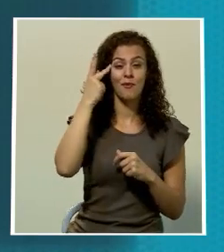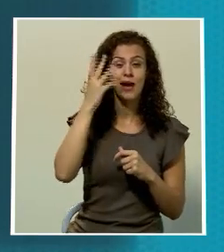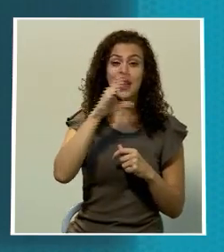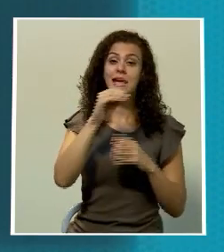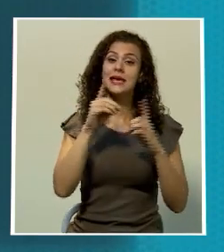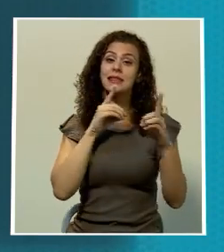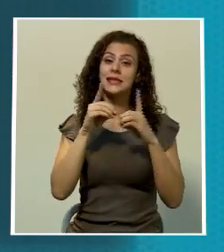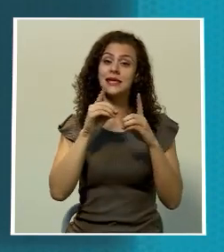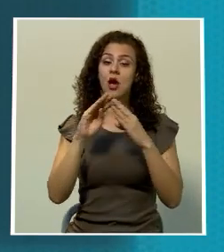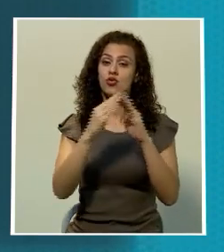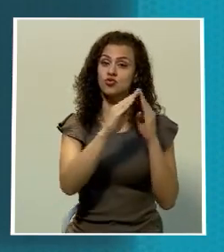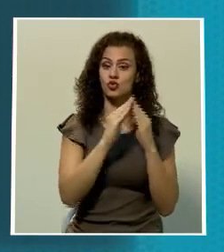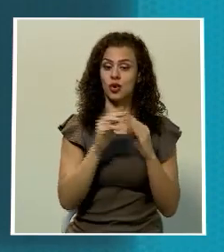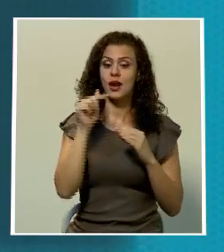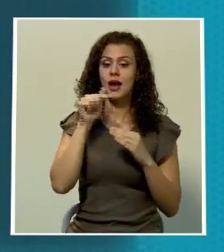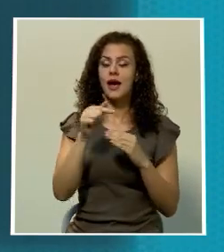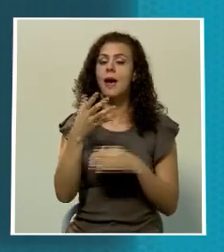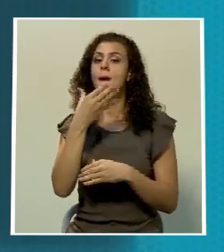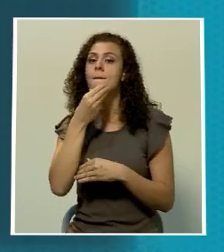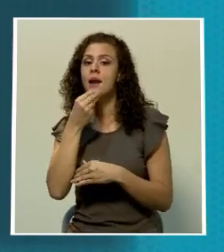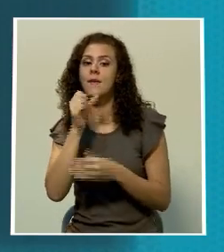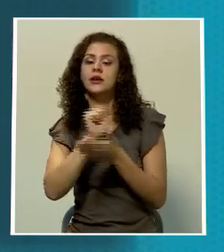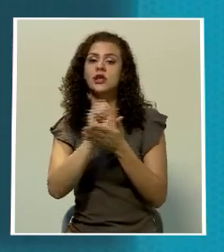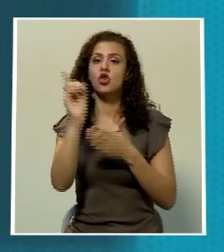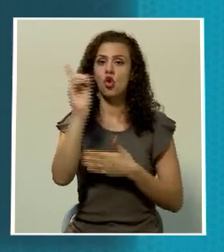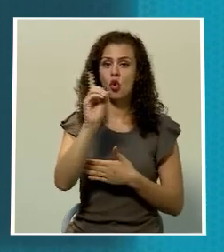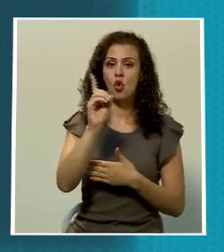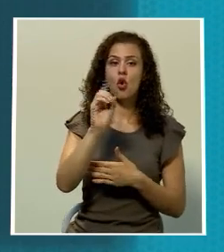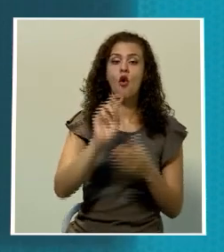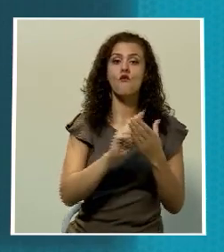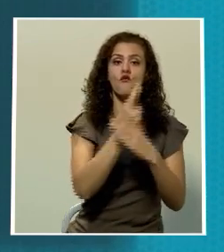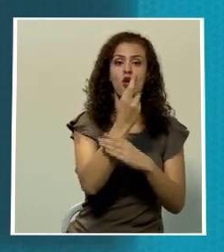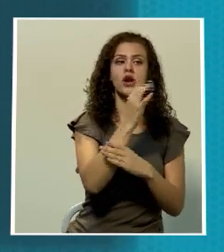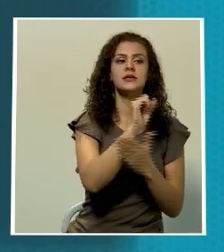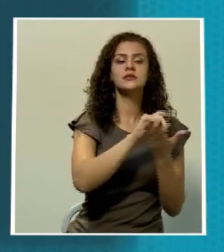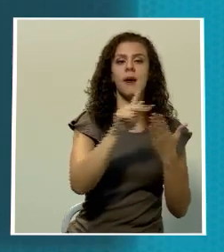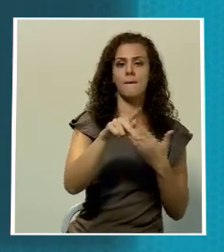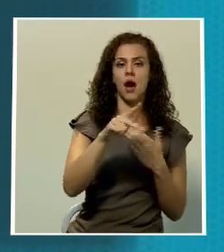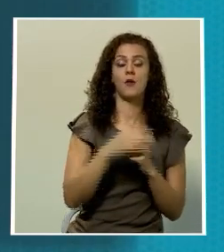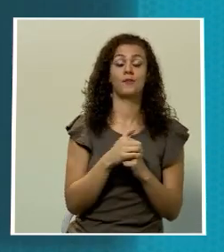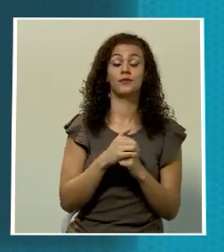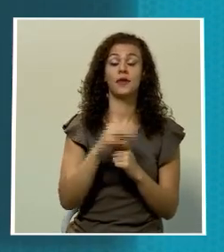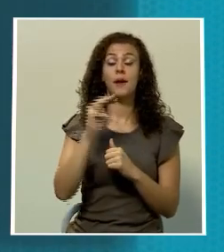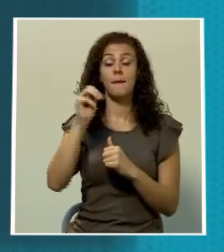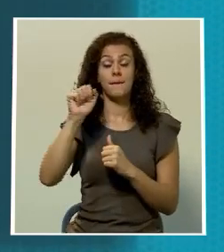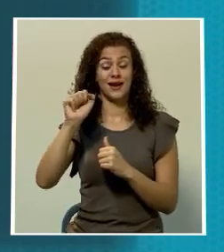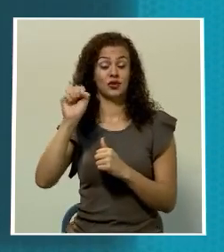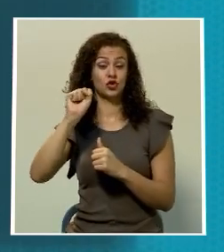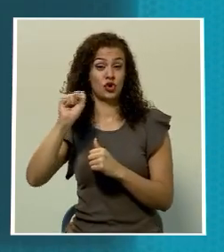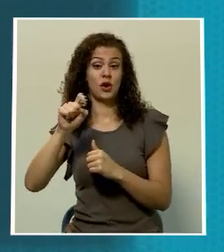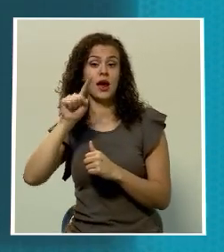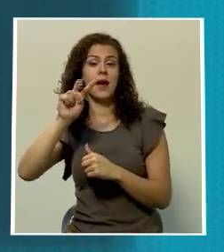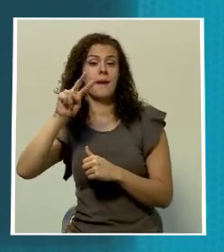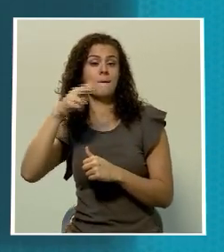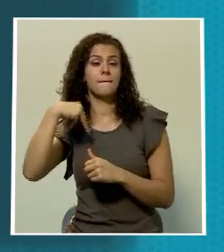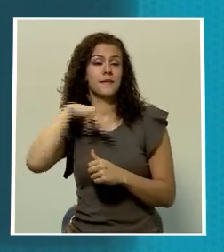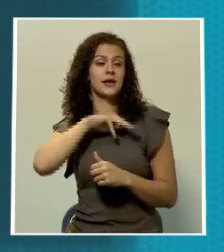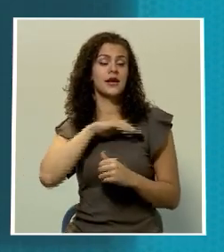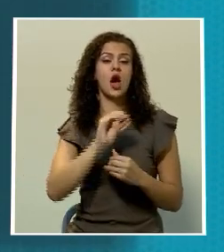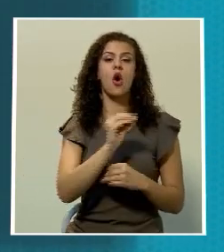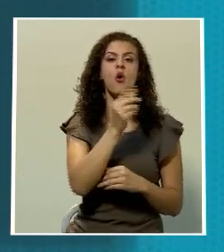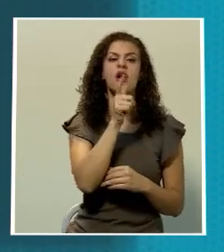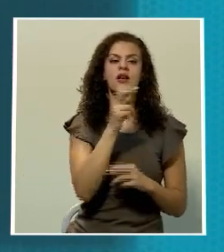y Diálogo Ciudadano, estará en Barba, Santo Domingo, Flores y San Pablo. Margaret Solano, viceministra de Juventud,